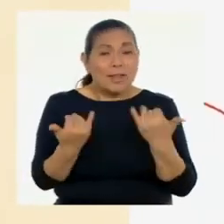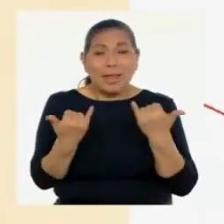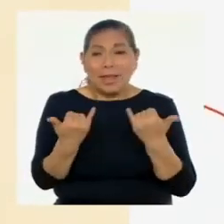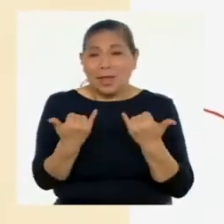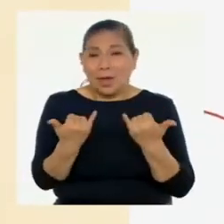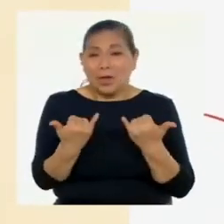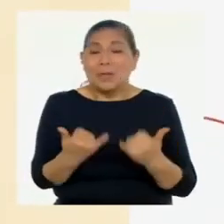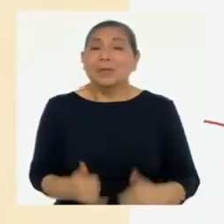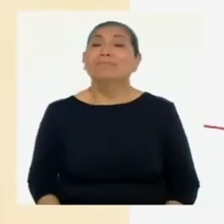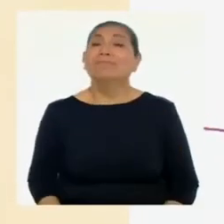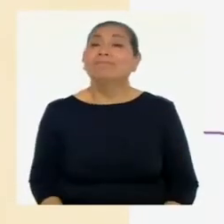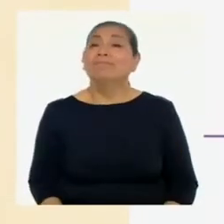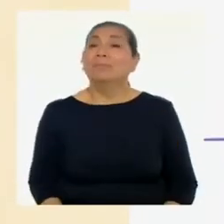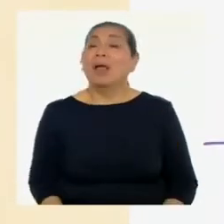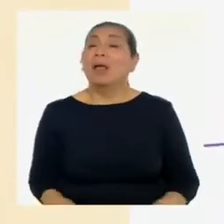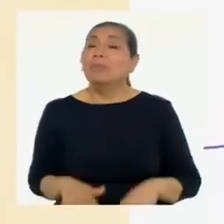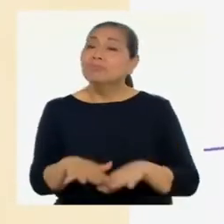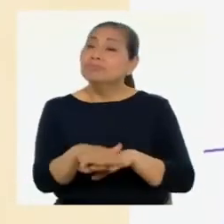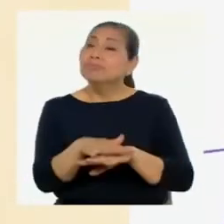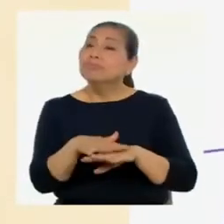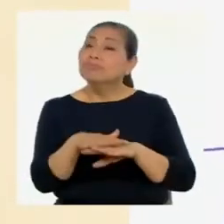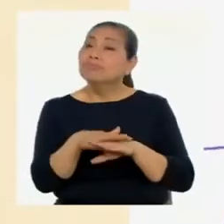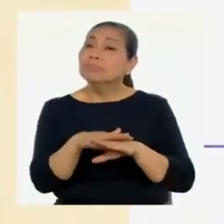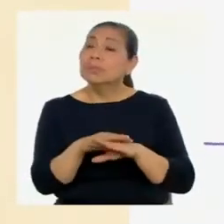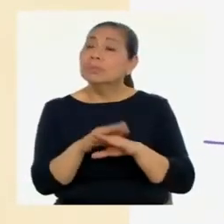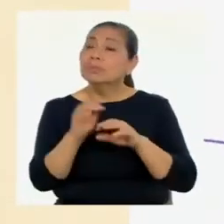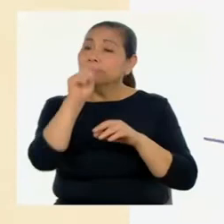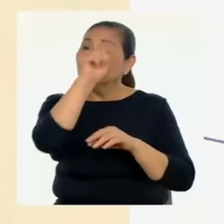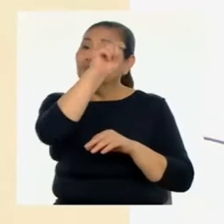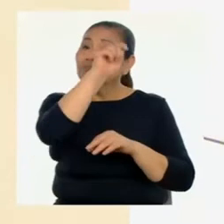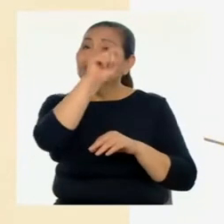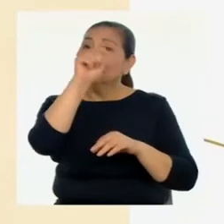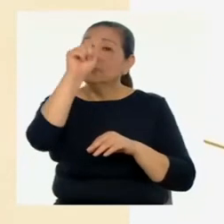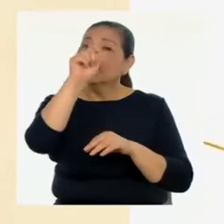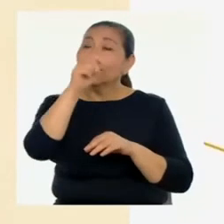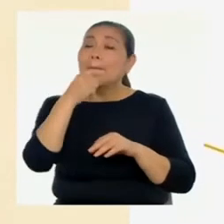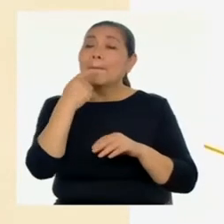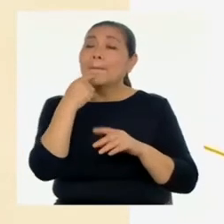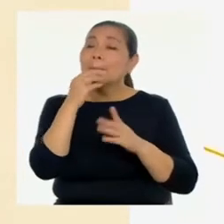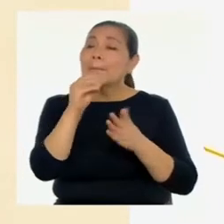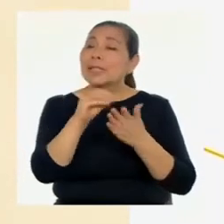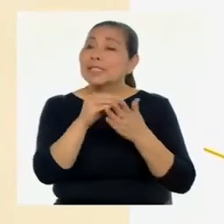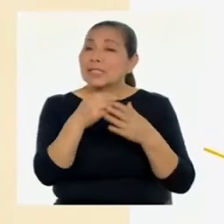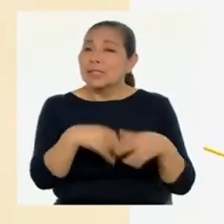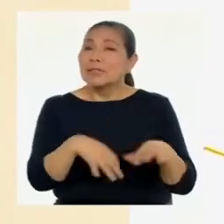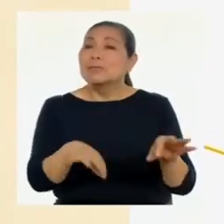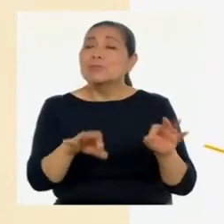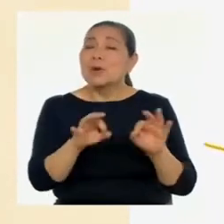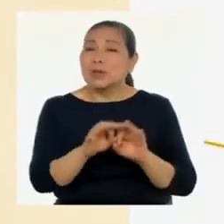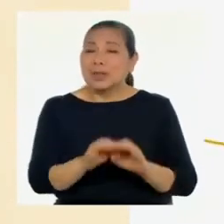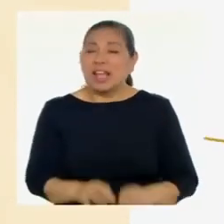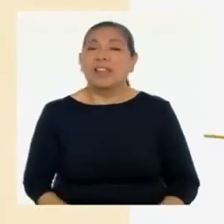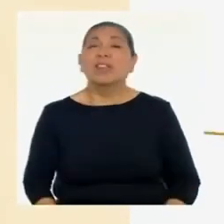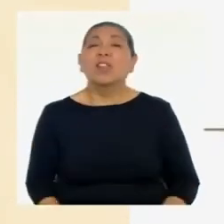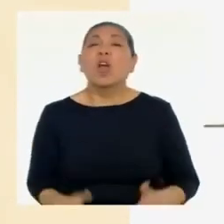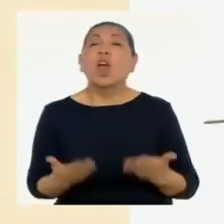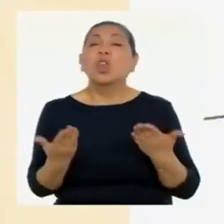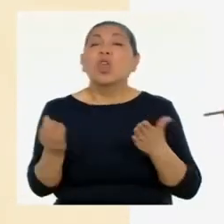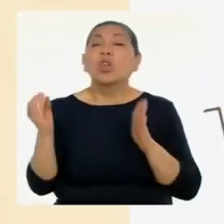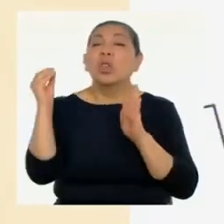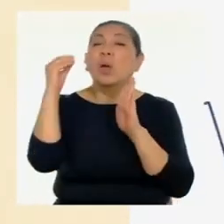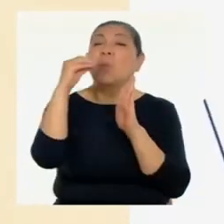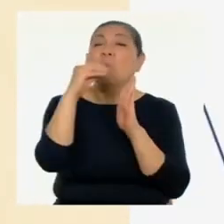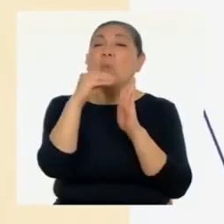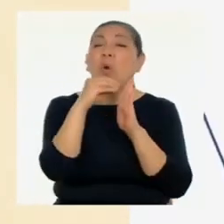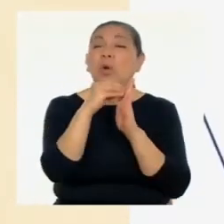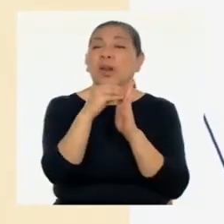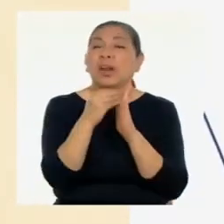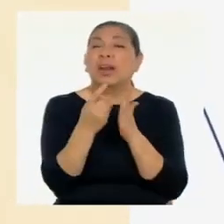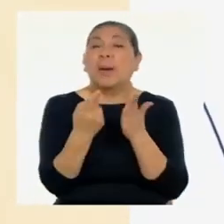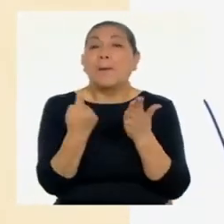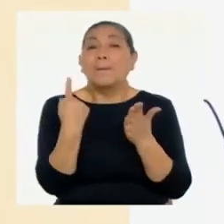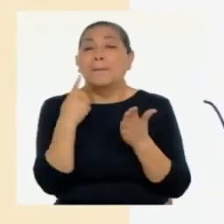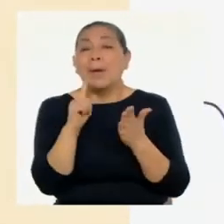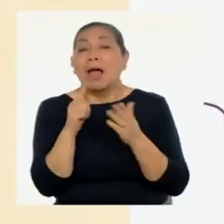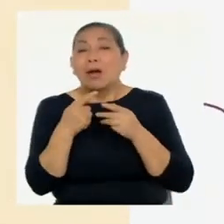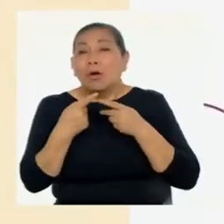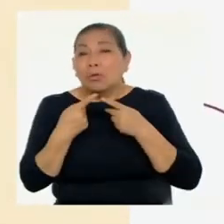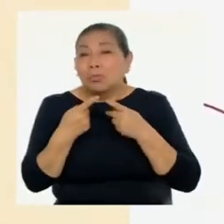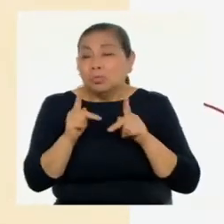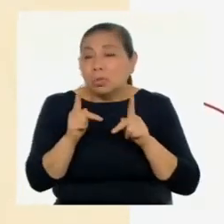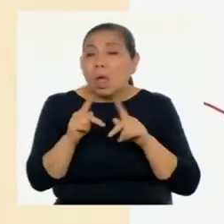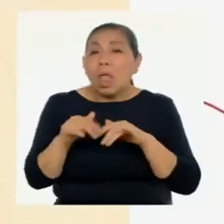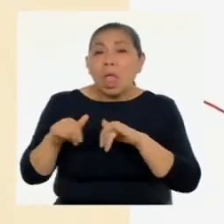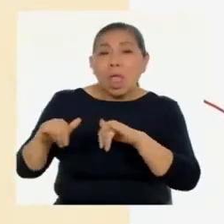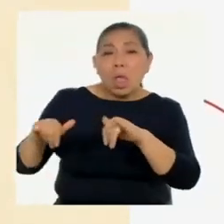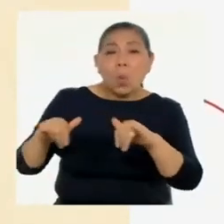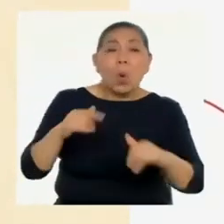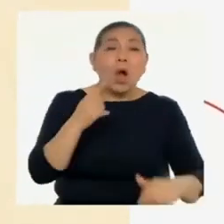El día de hoy vamos a planificar y textualizar nuestra versión preliminar del afiche, donde pondremos una acción concreta para fomentar un